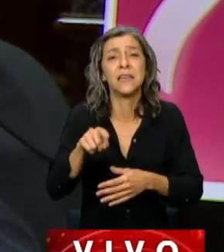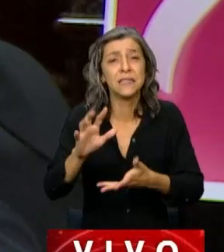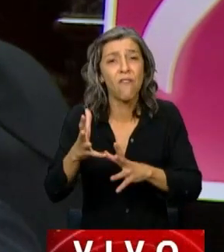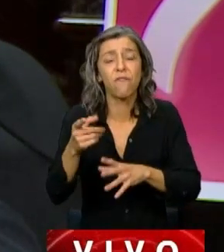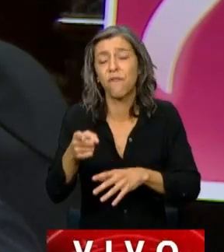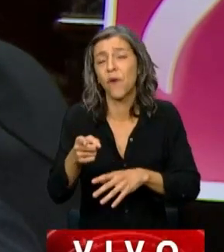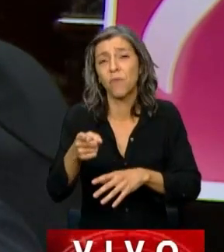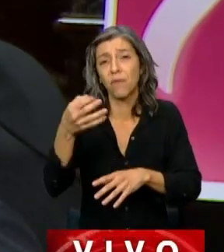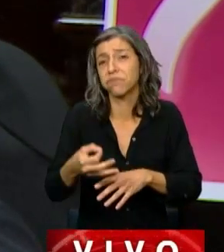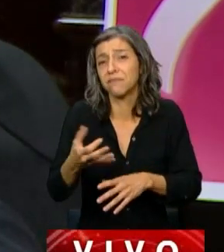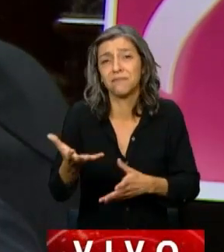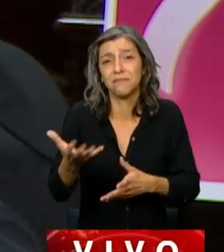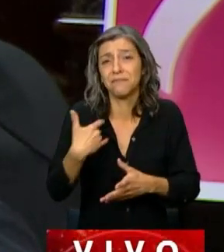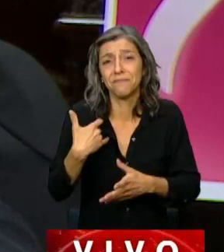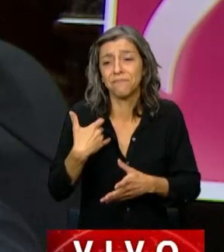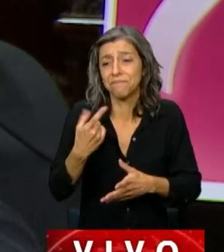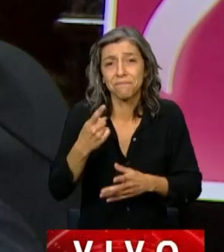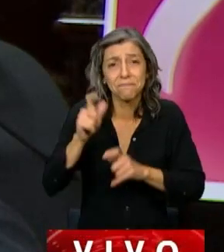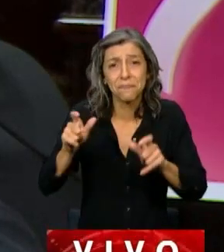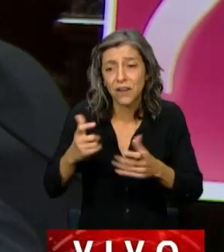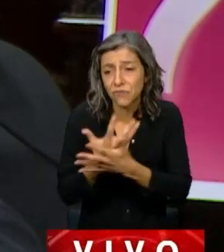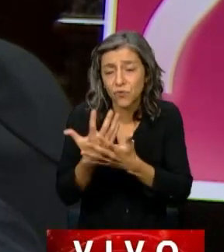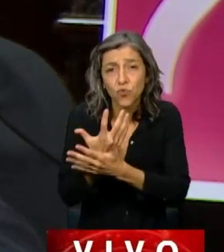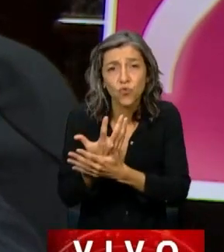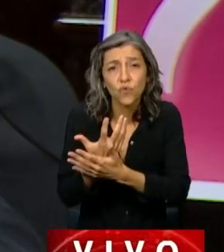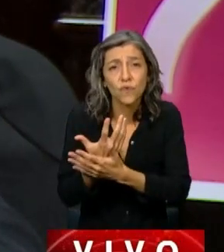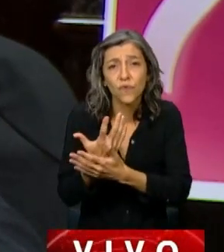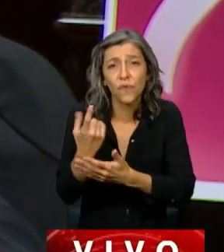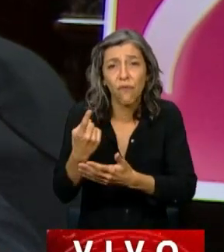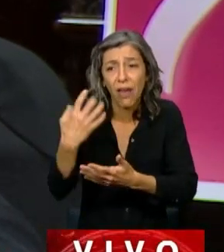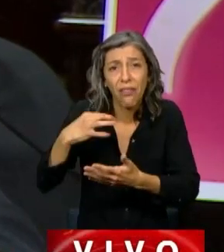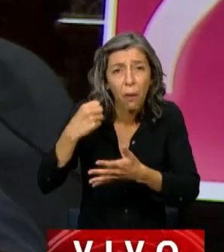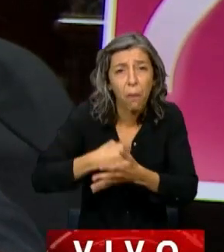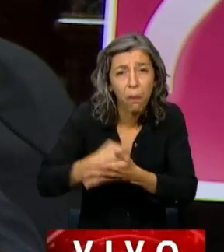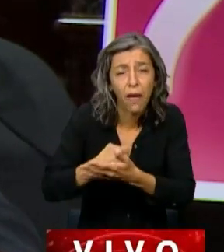deberían transitarlo otros y las víctimas quedarse haciendo el duelo.